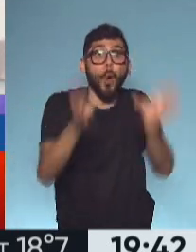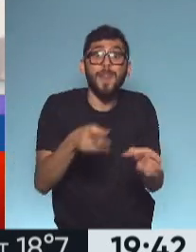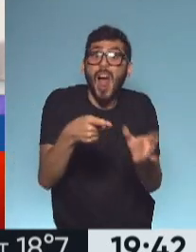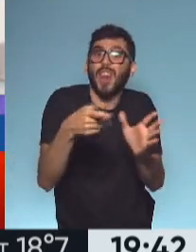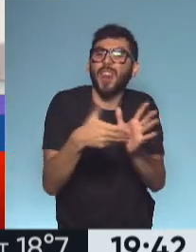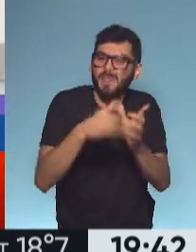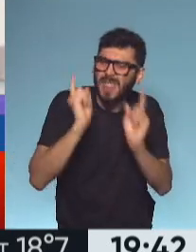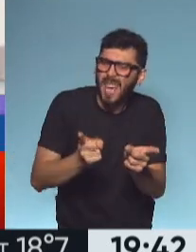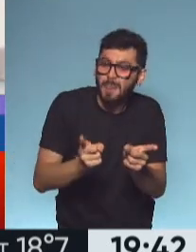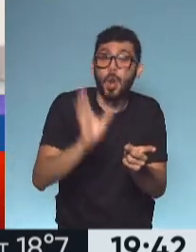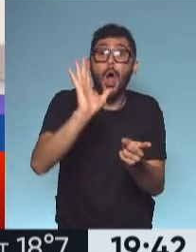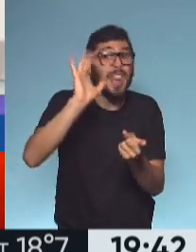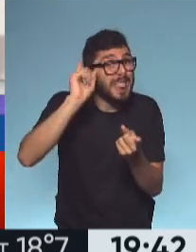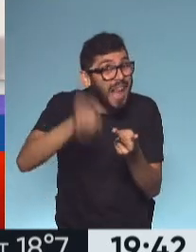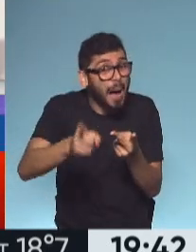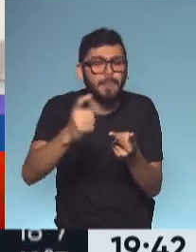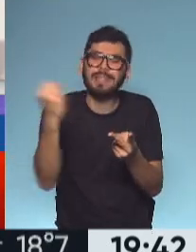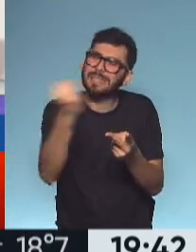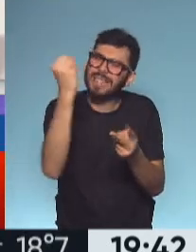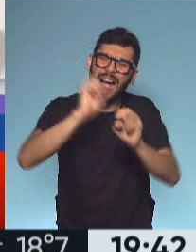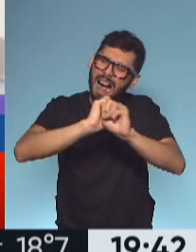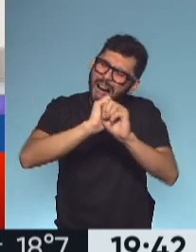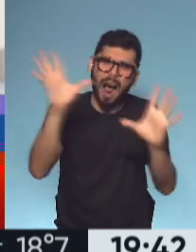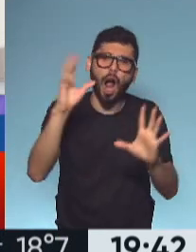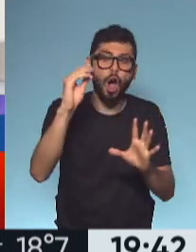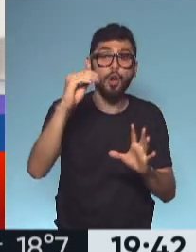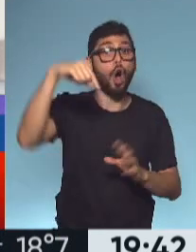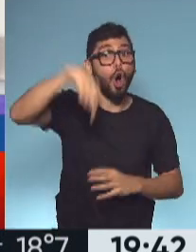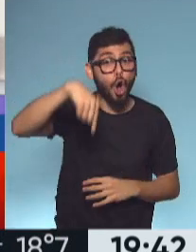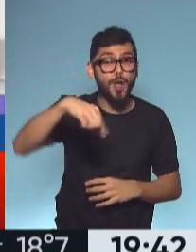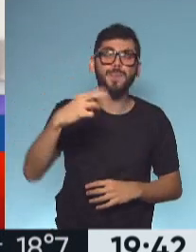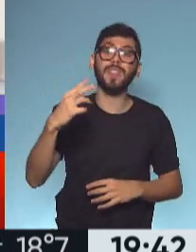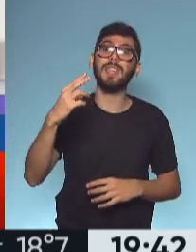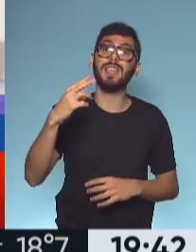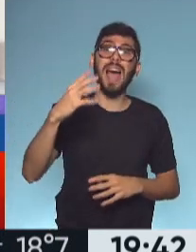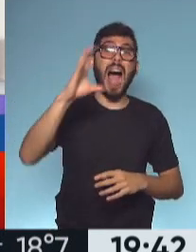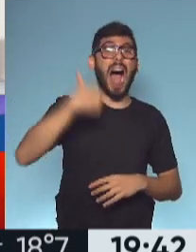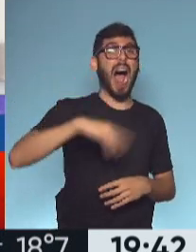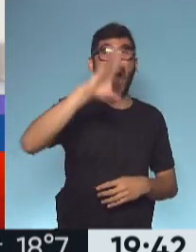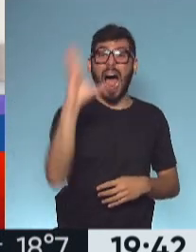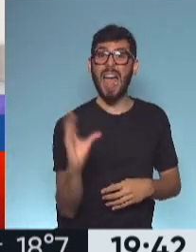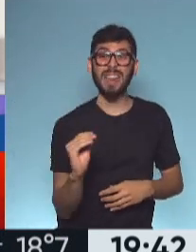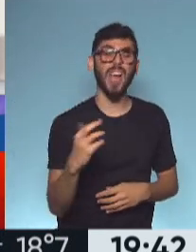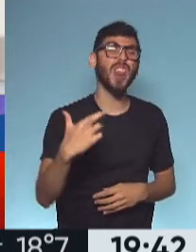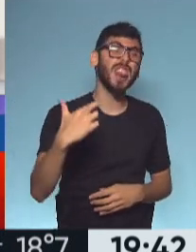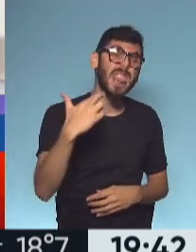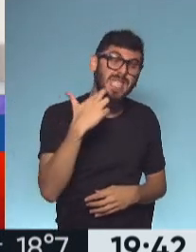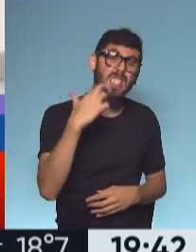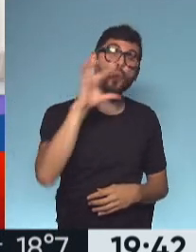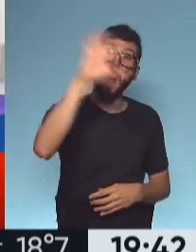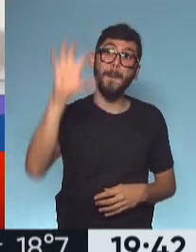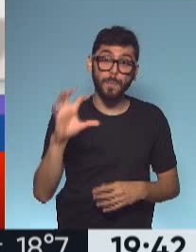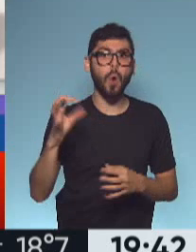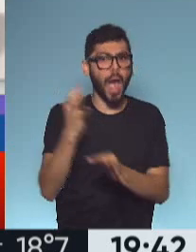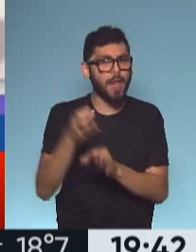sanatorios, pero al mismo tiempo dejar en claro, ¿no?, que hoy en 19 provincias argentinas tenemos presencialidad y eso no